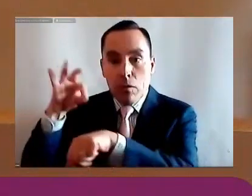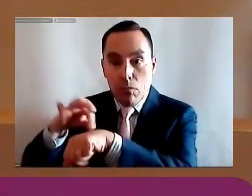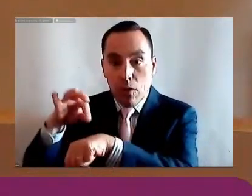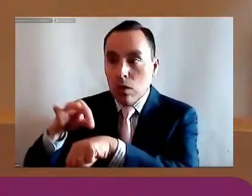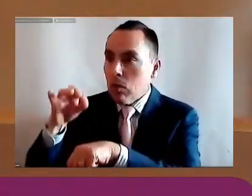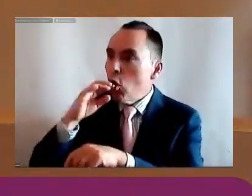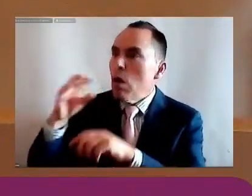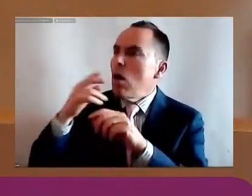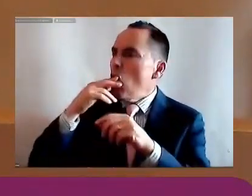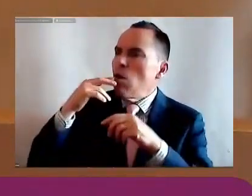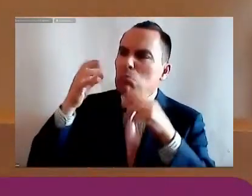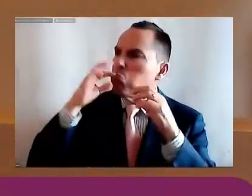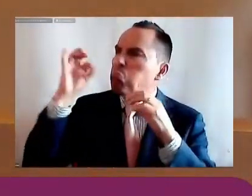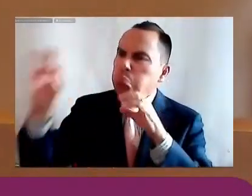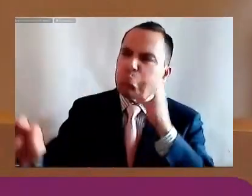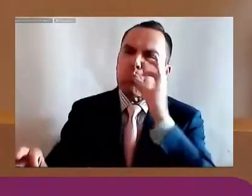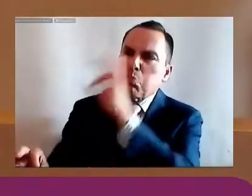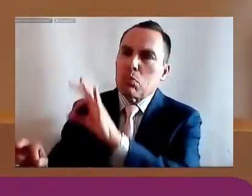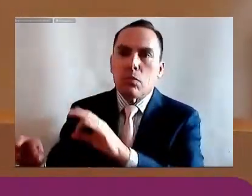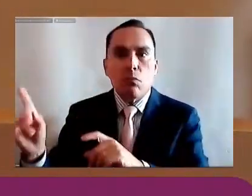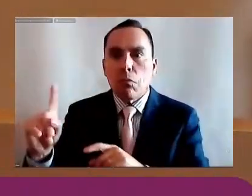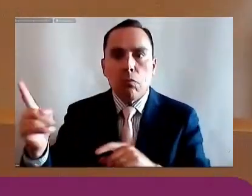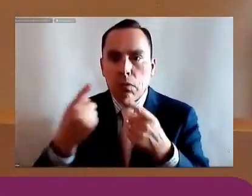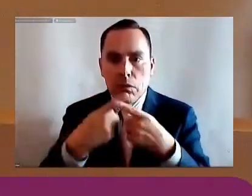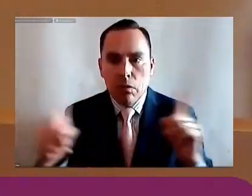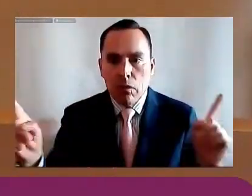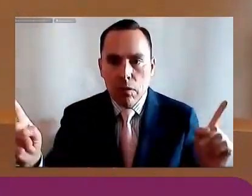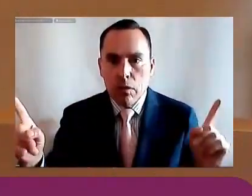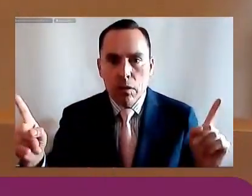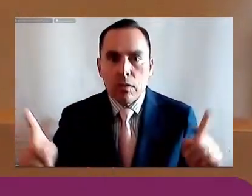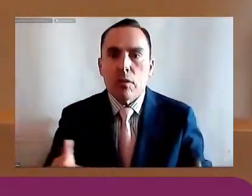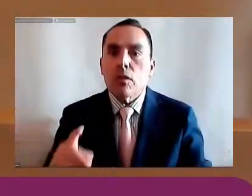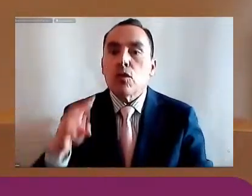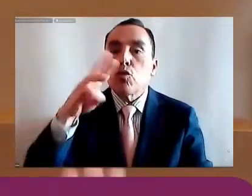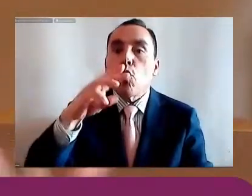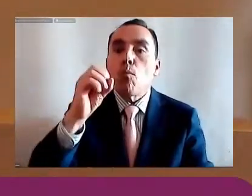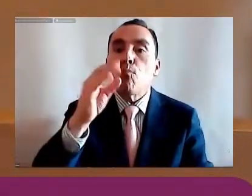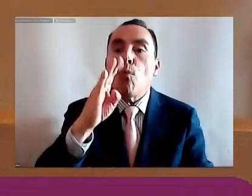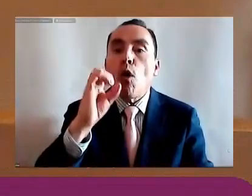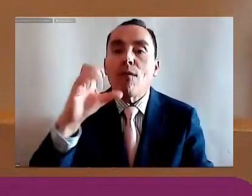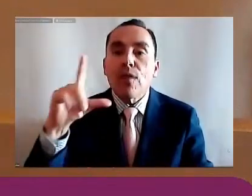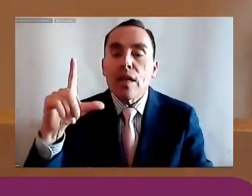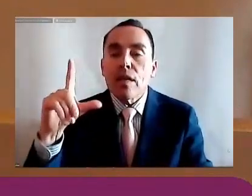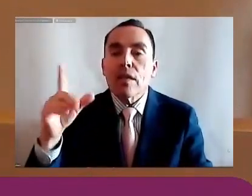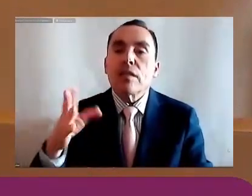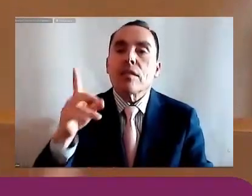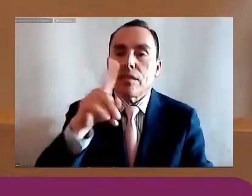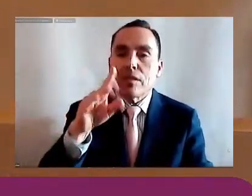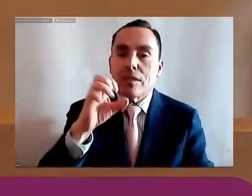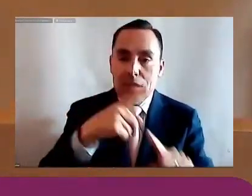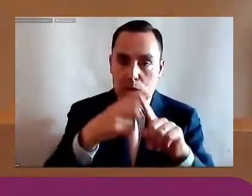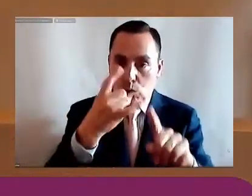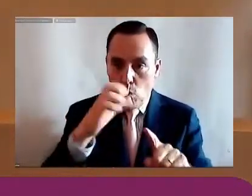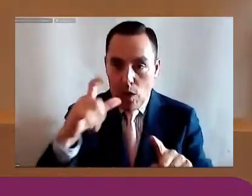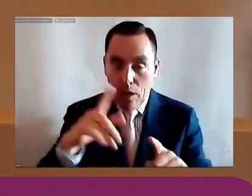explico. Y eso tiene un nombre que es mobbing sexual, o acoso sexista, si lo traducimos en castellano, sino que